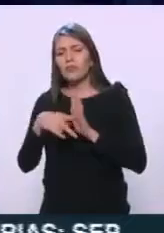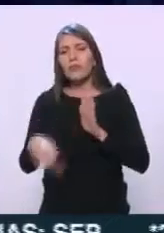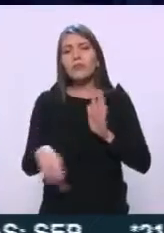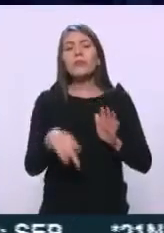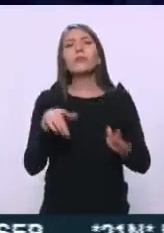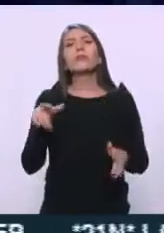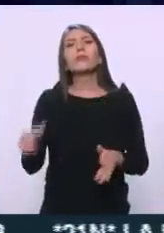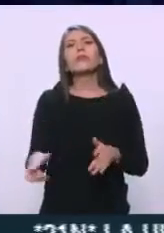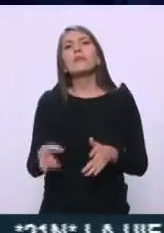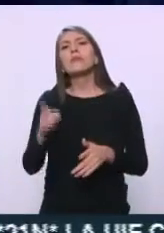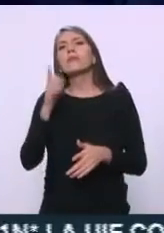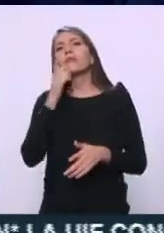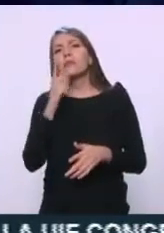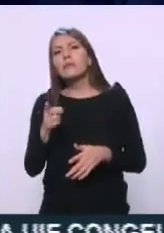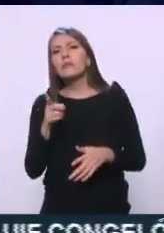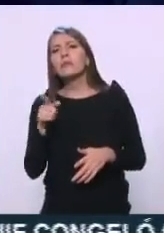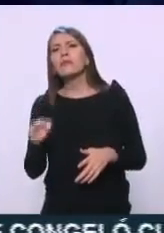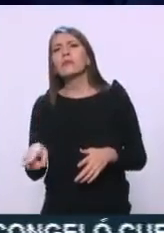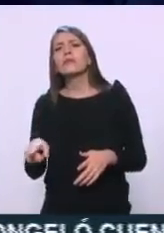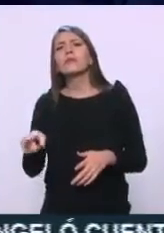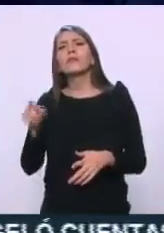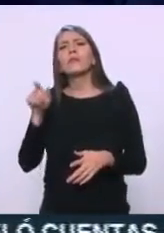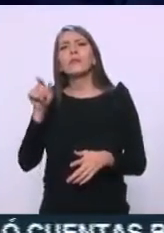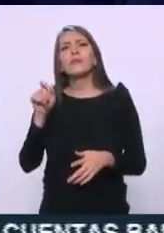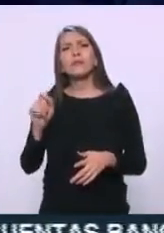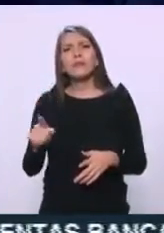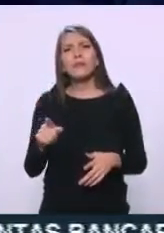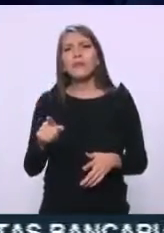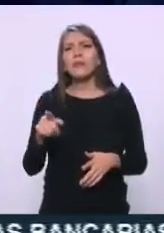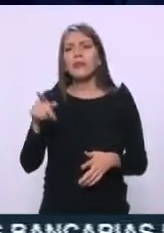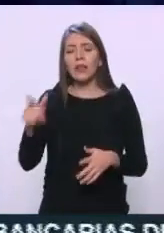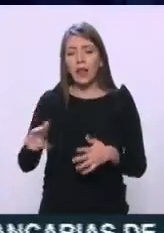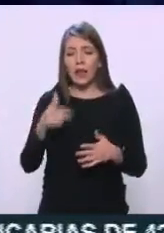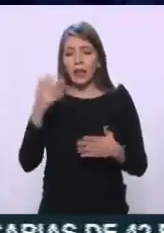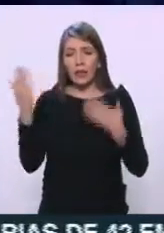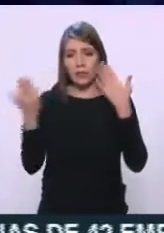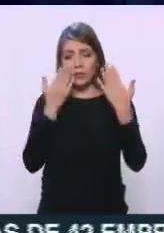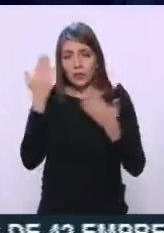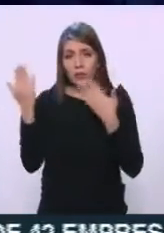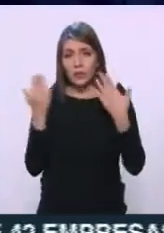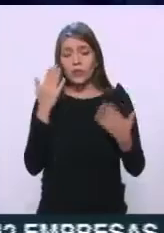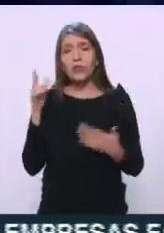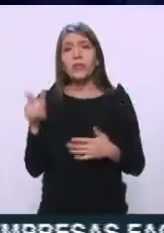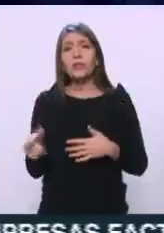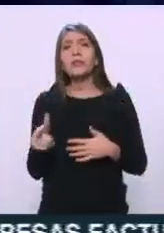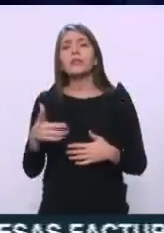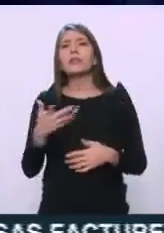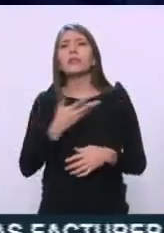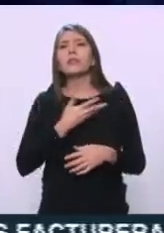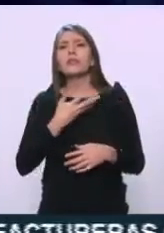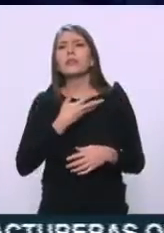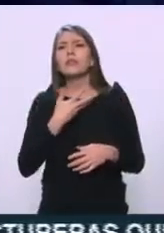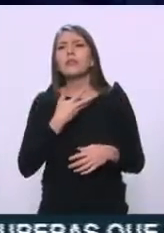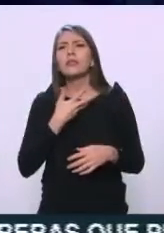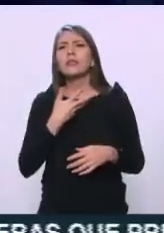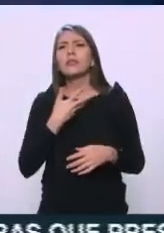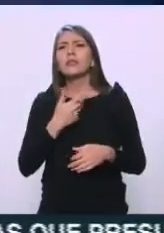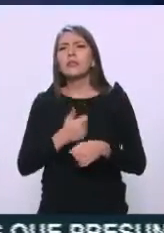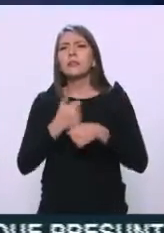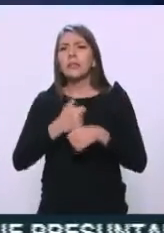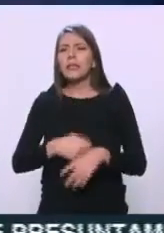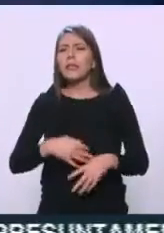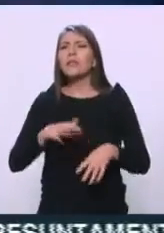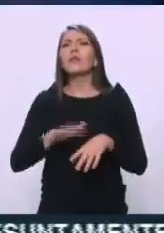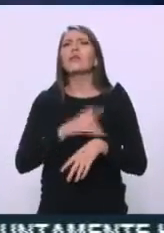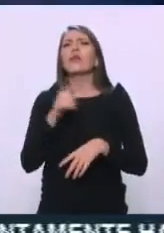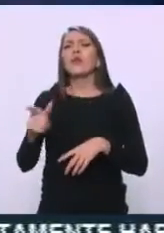se mantiene la hipótesis central de que los estudiantes fueron víctimas de corporaciones